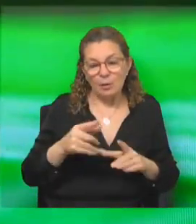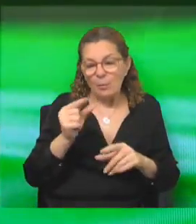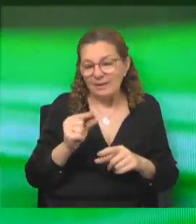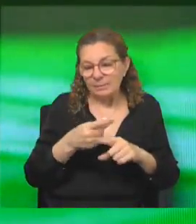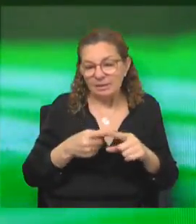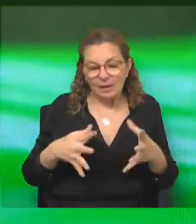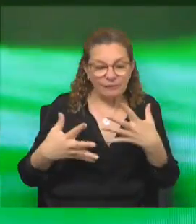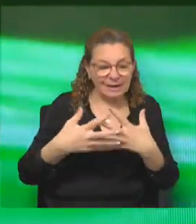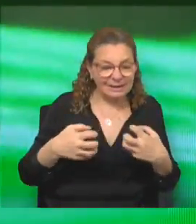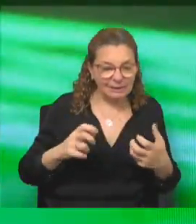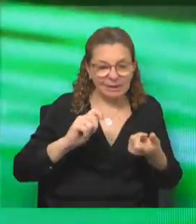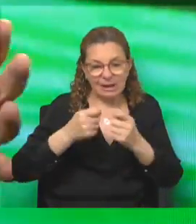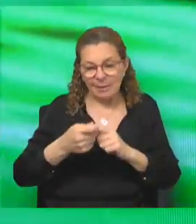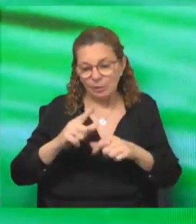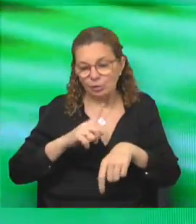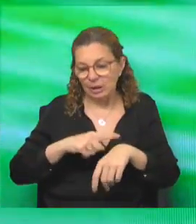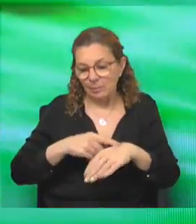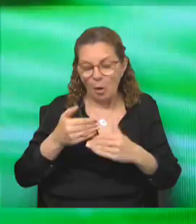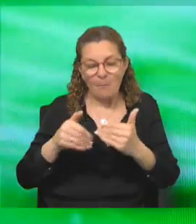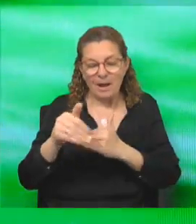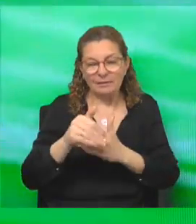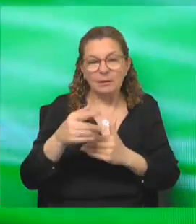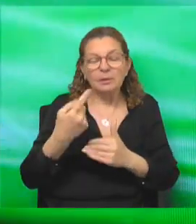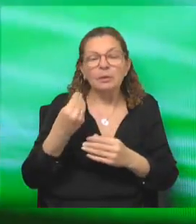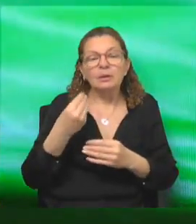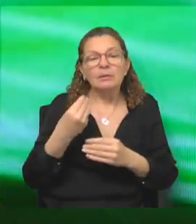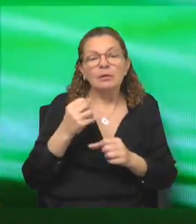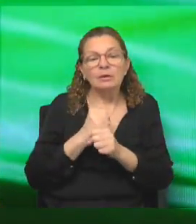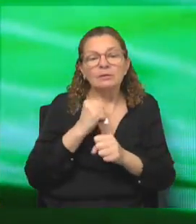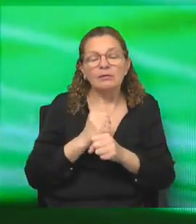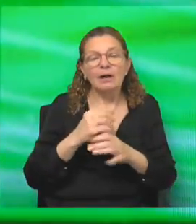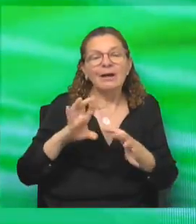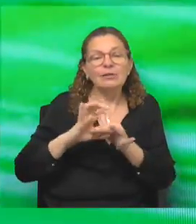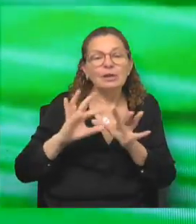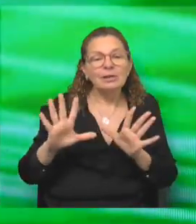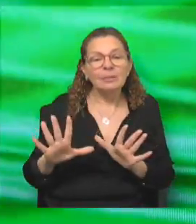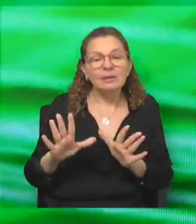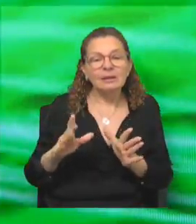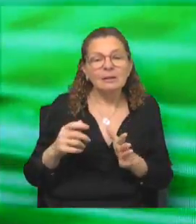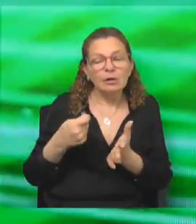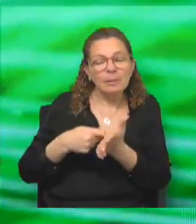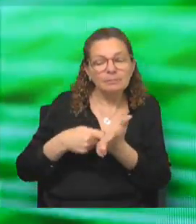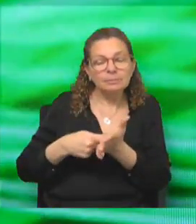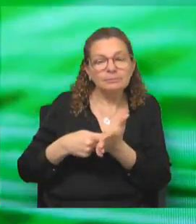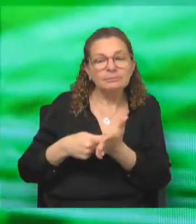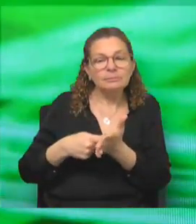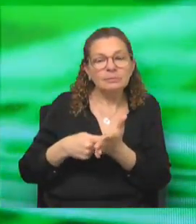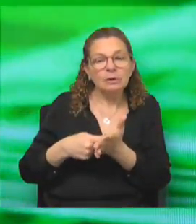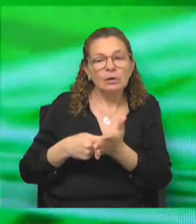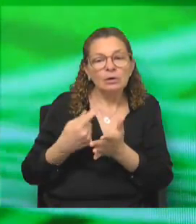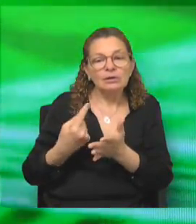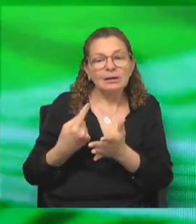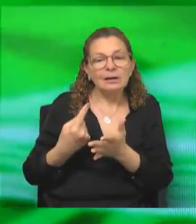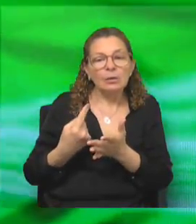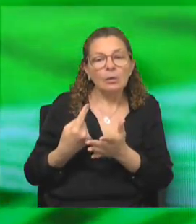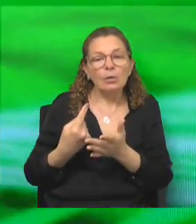flexible las prórrogas etcétera Pero qué pasaba con los trabajadores independientes los que facturan los que tienen una